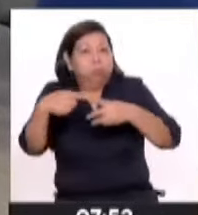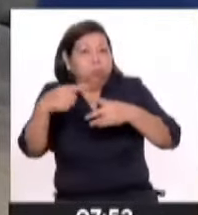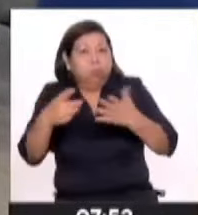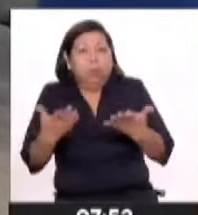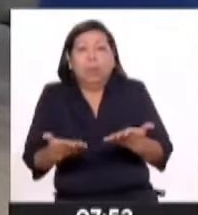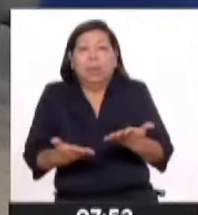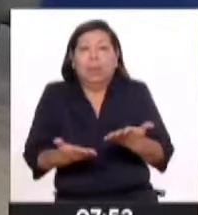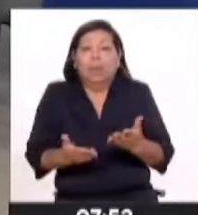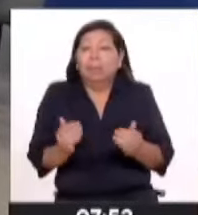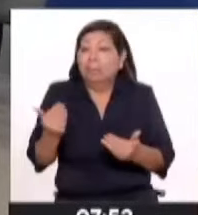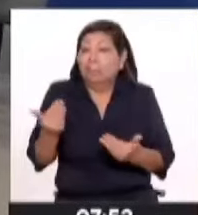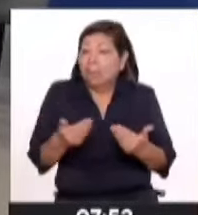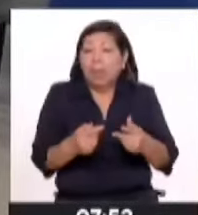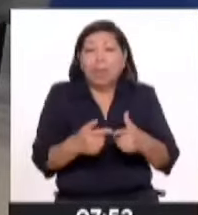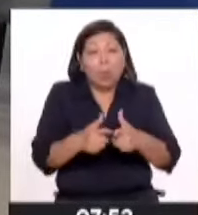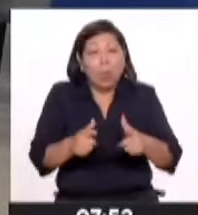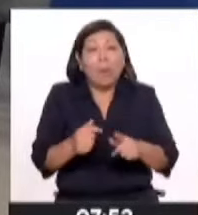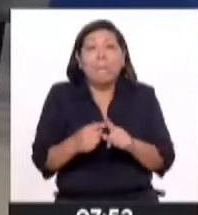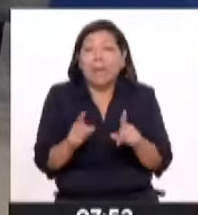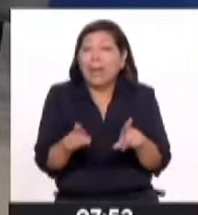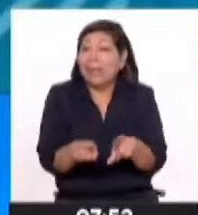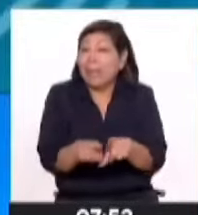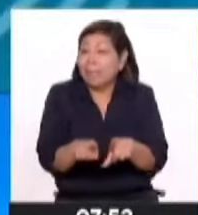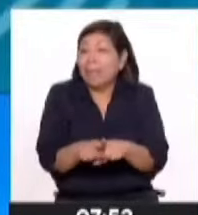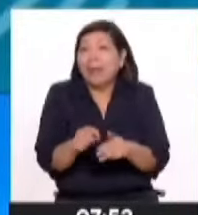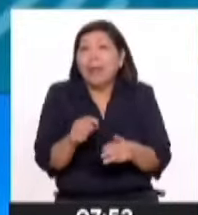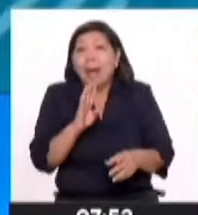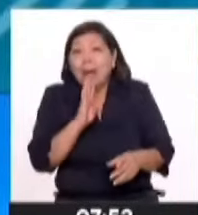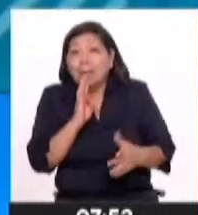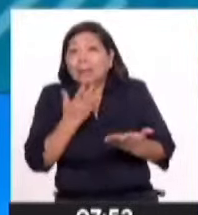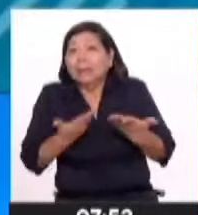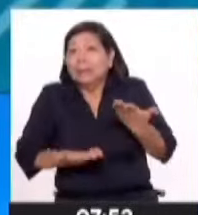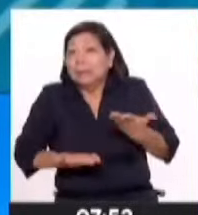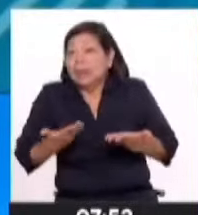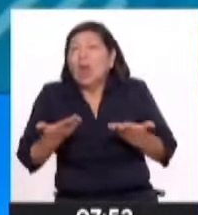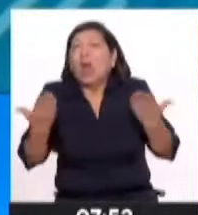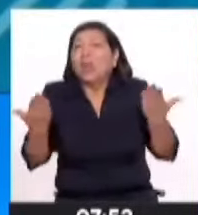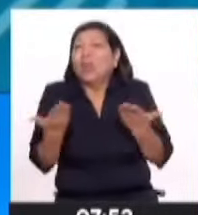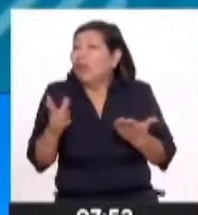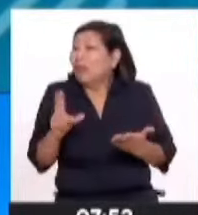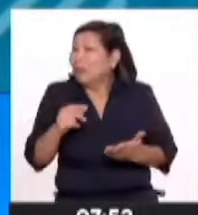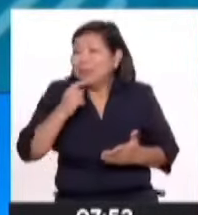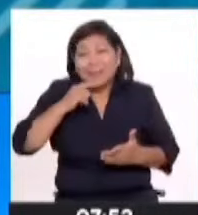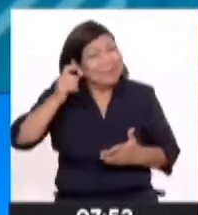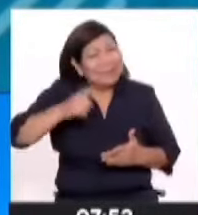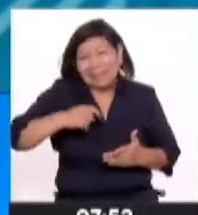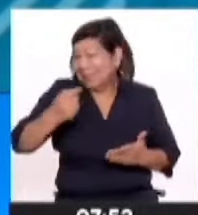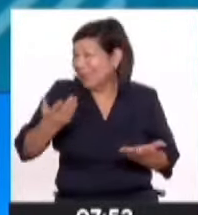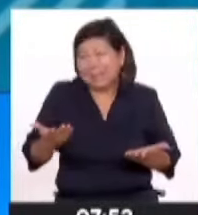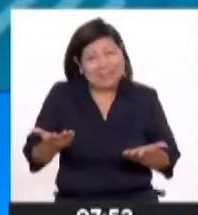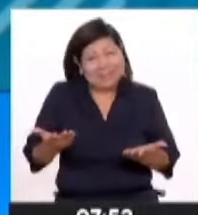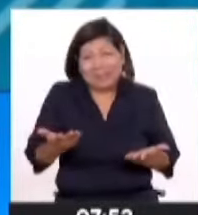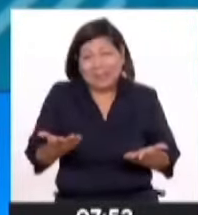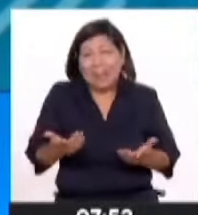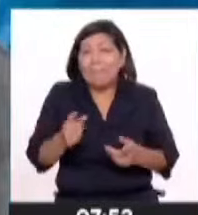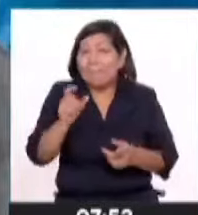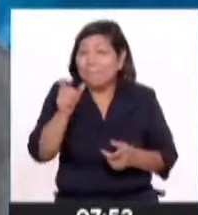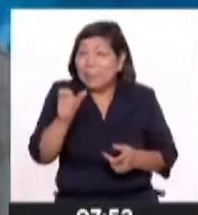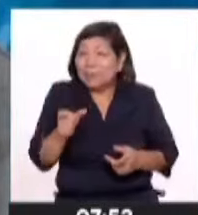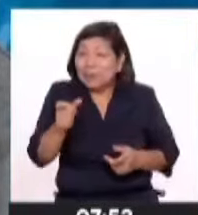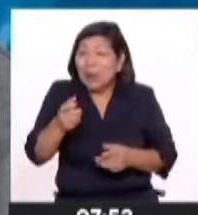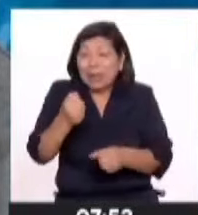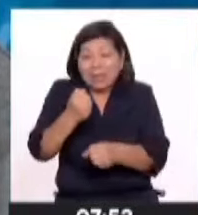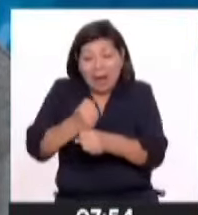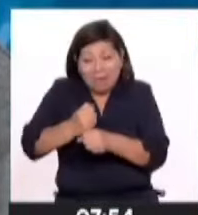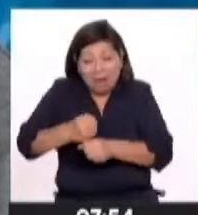de suelos que alberga el territorio nacional, pero también hablamos de una situación en donde no necesariamente nuestros pequeños, medianos